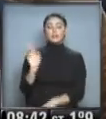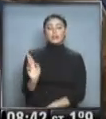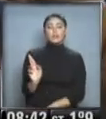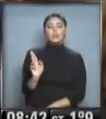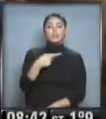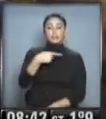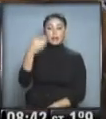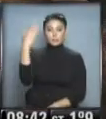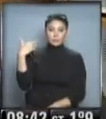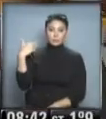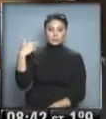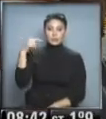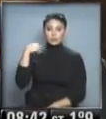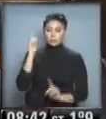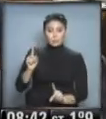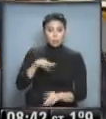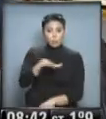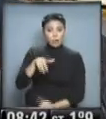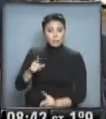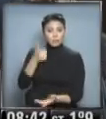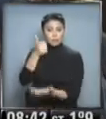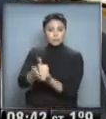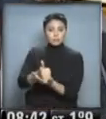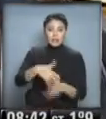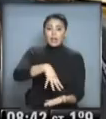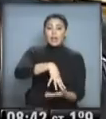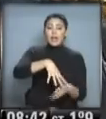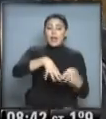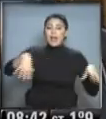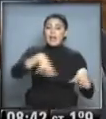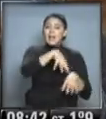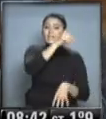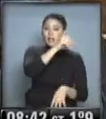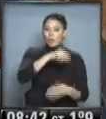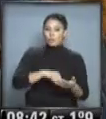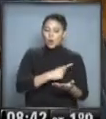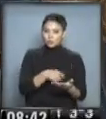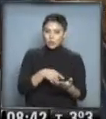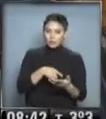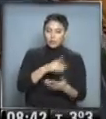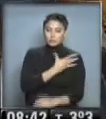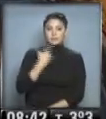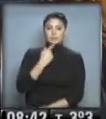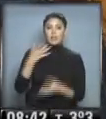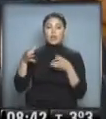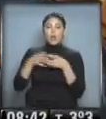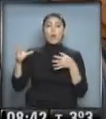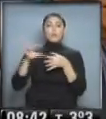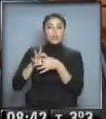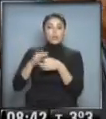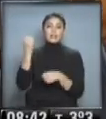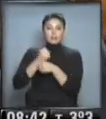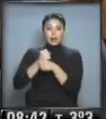semana anterior habíamos estado aquí mismo en el Cabildo de la Ciudad de Buenos Aires con dirigentes de la Unión de Trabajadores de la Educación por